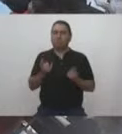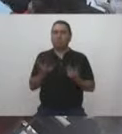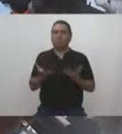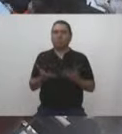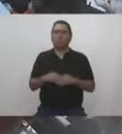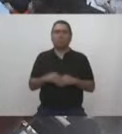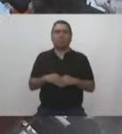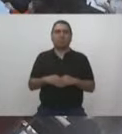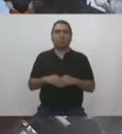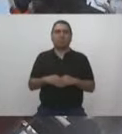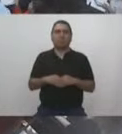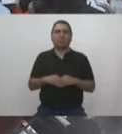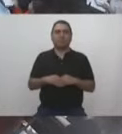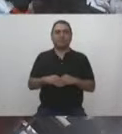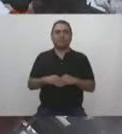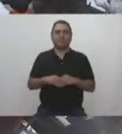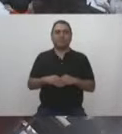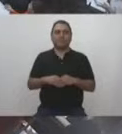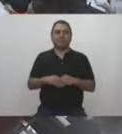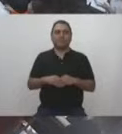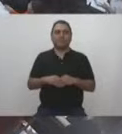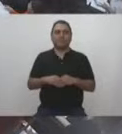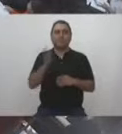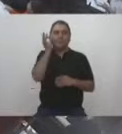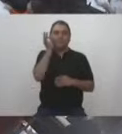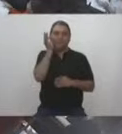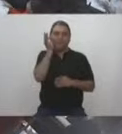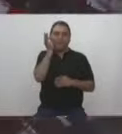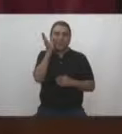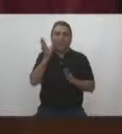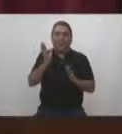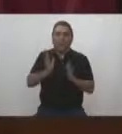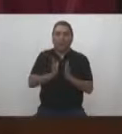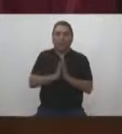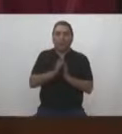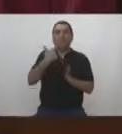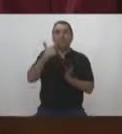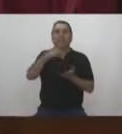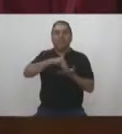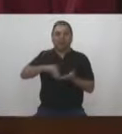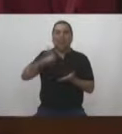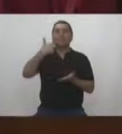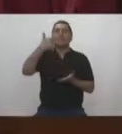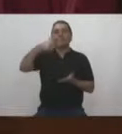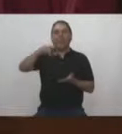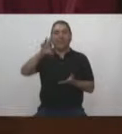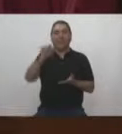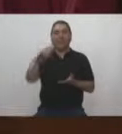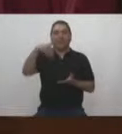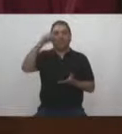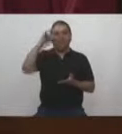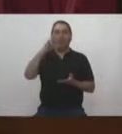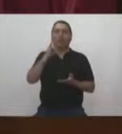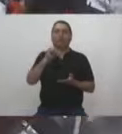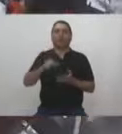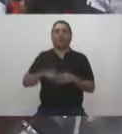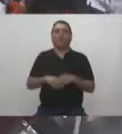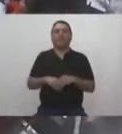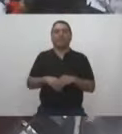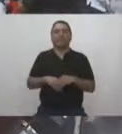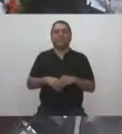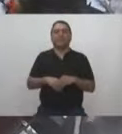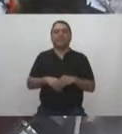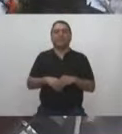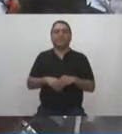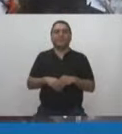bueno, veremos finalmente cuál es el desafío que afrontamos el jueves. Ojalá que en algún momento también podamos discutir de